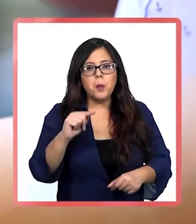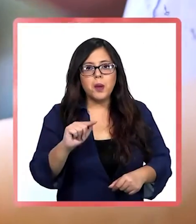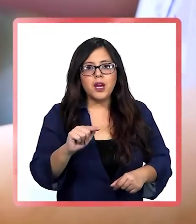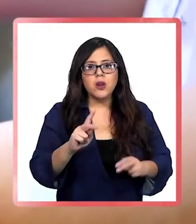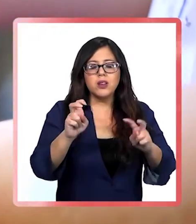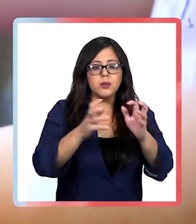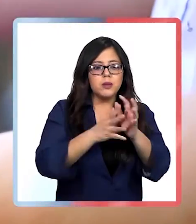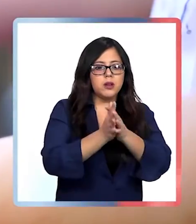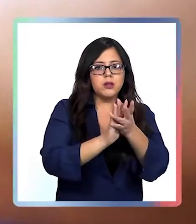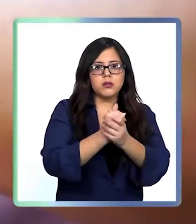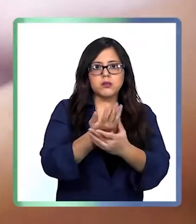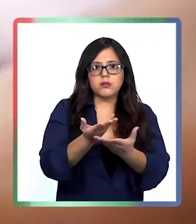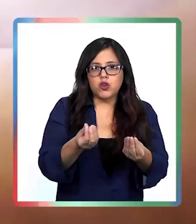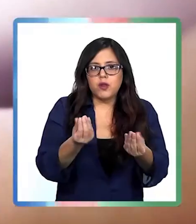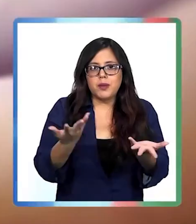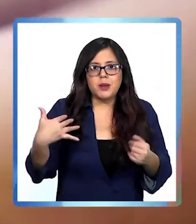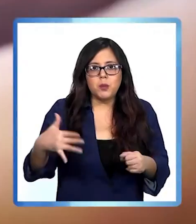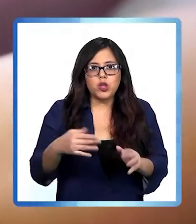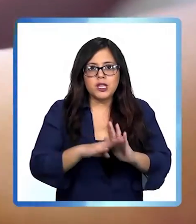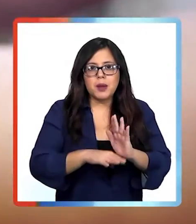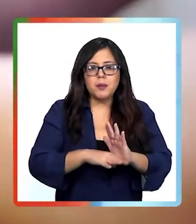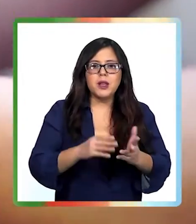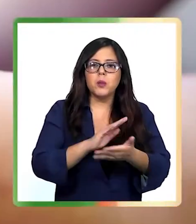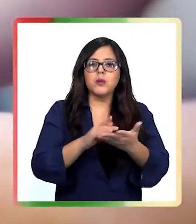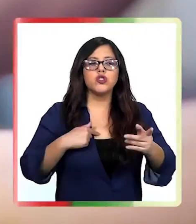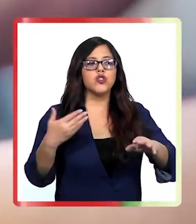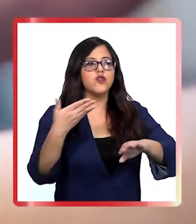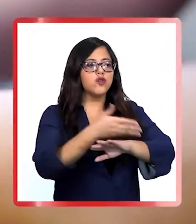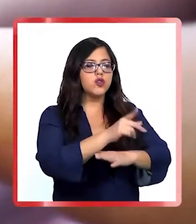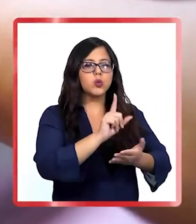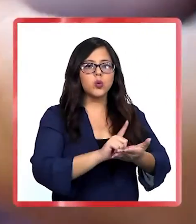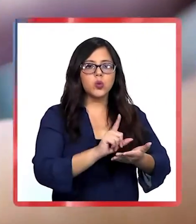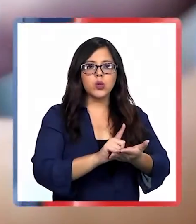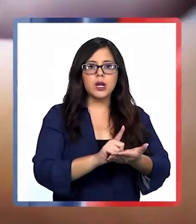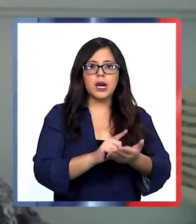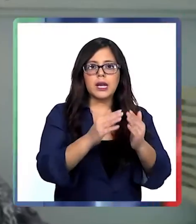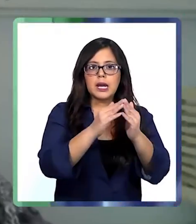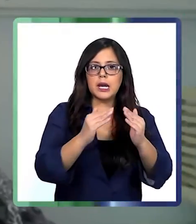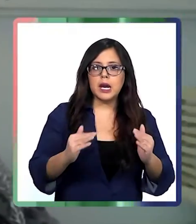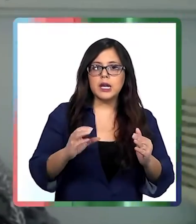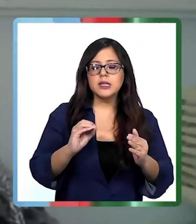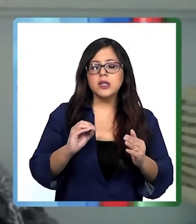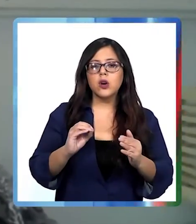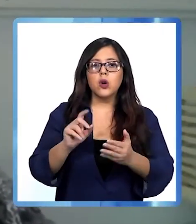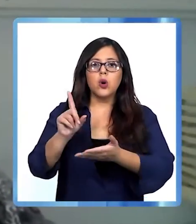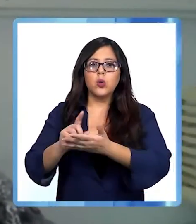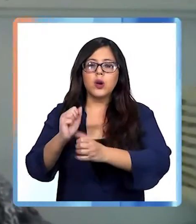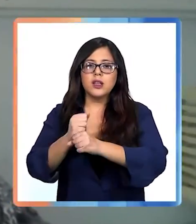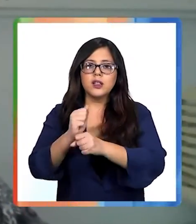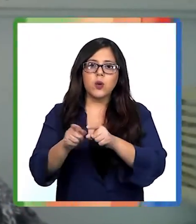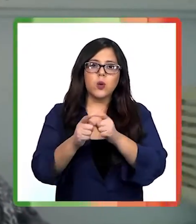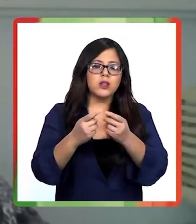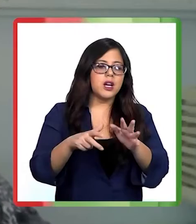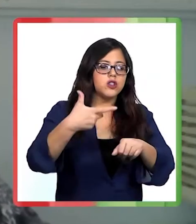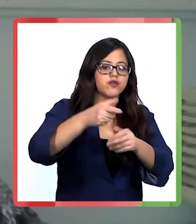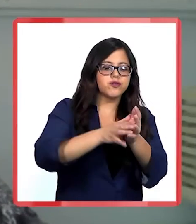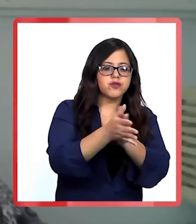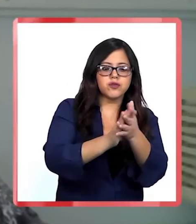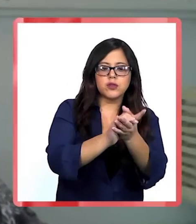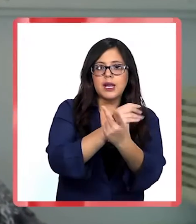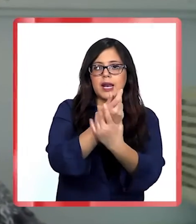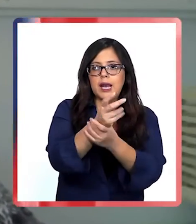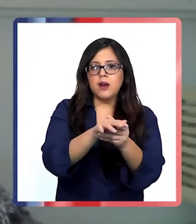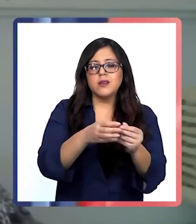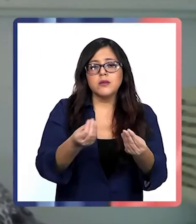pero lavarse las manos como lo mínimo, siempre. Yo llego a un lugar, a mi casa, a mi lugar de trabajo, pero lo primero que hago es lavarme las manos, eso